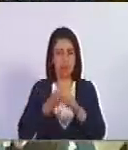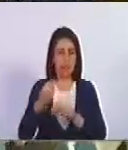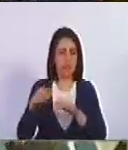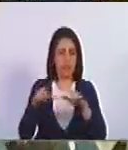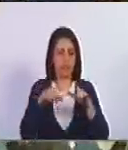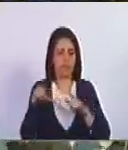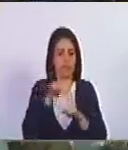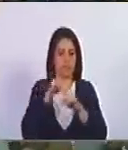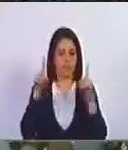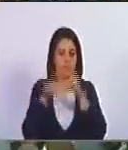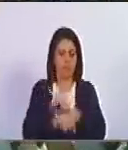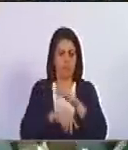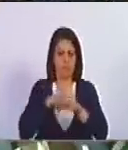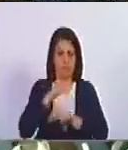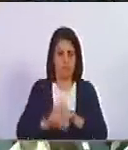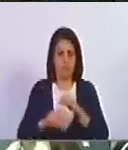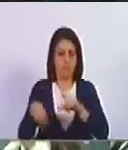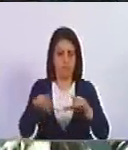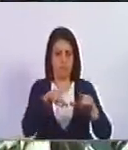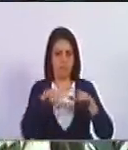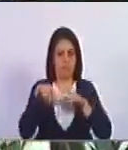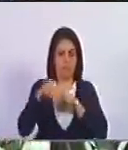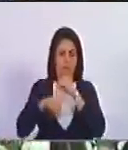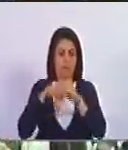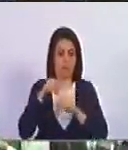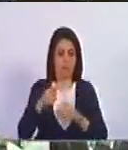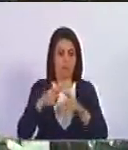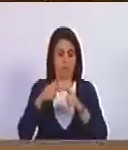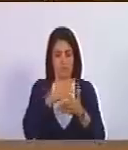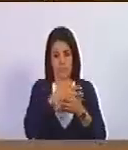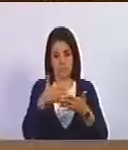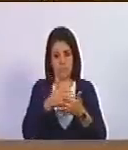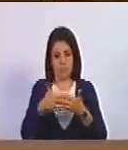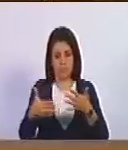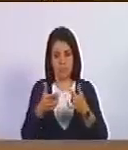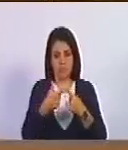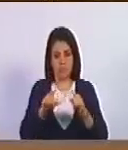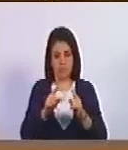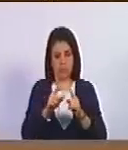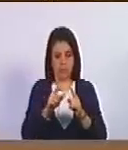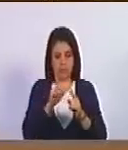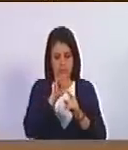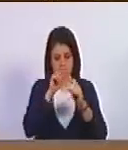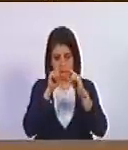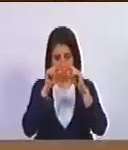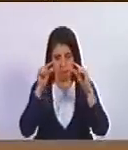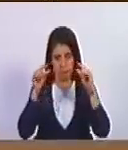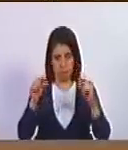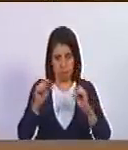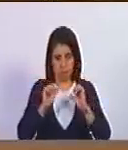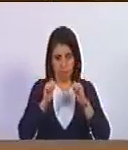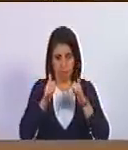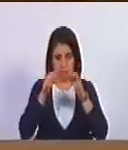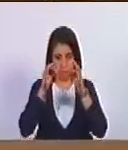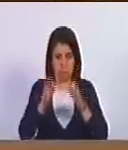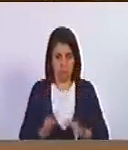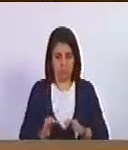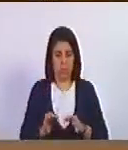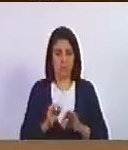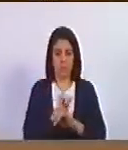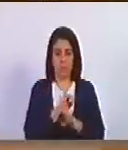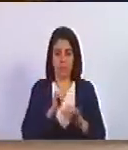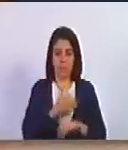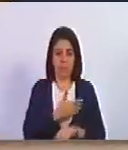modificación el epígrafe de la disposición final primera, la cual queda redactada en los siguientes términos. Epígrafe, entrada en vigencia. Es todo,